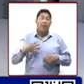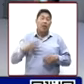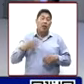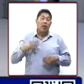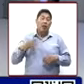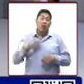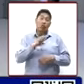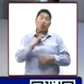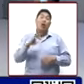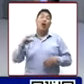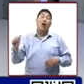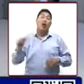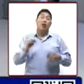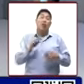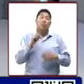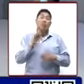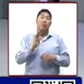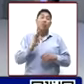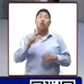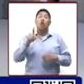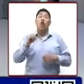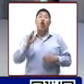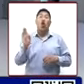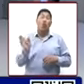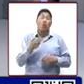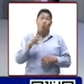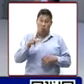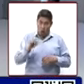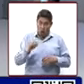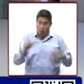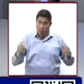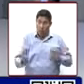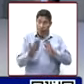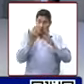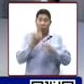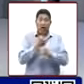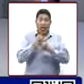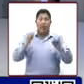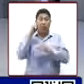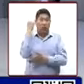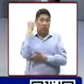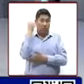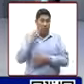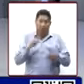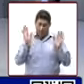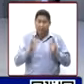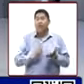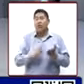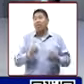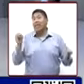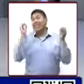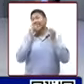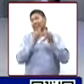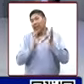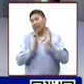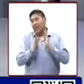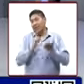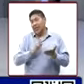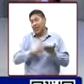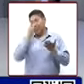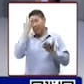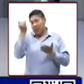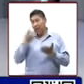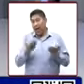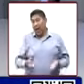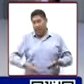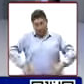el sorprendente San Antonio de Bulo Bulo recibiendo a Independiente Petrolero. De esto y mucho más estaremos hablando en esta edición